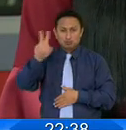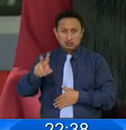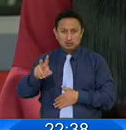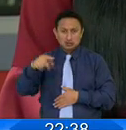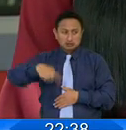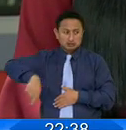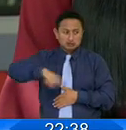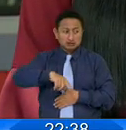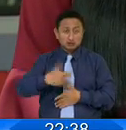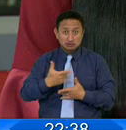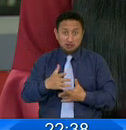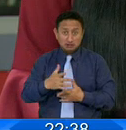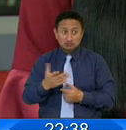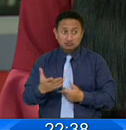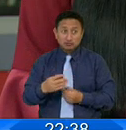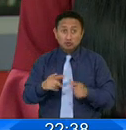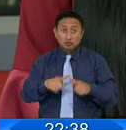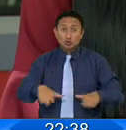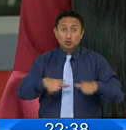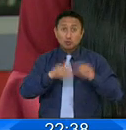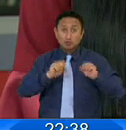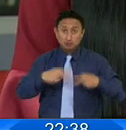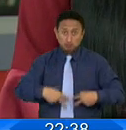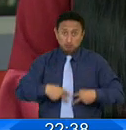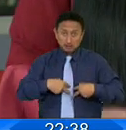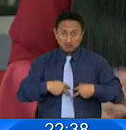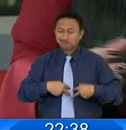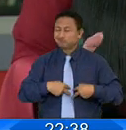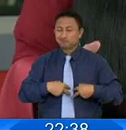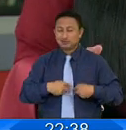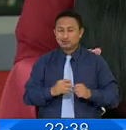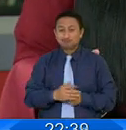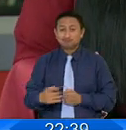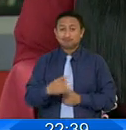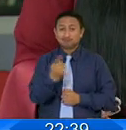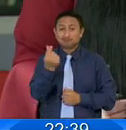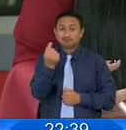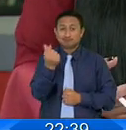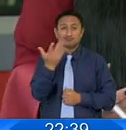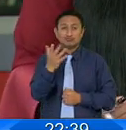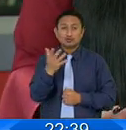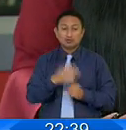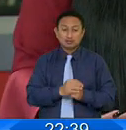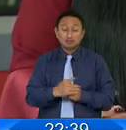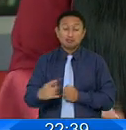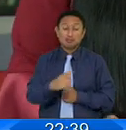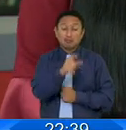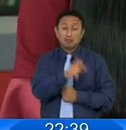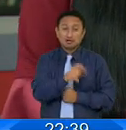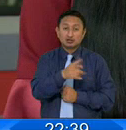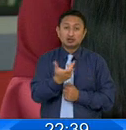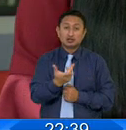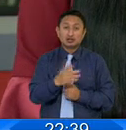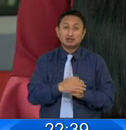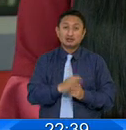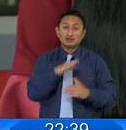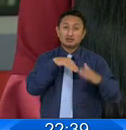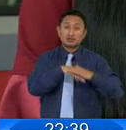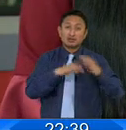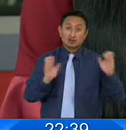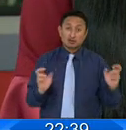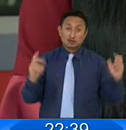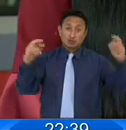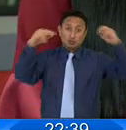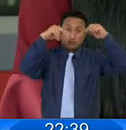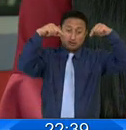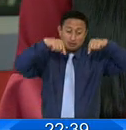aún no logran conseguir un lugar para vivir. Ante la falta de recursos económicos, decenas de ellos ocupan los bajos de pasos a